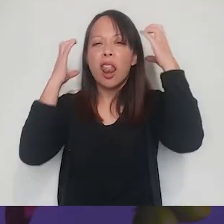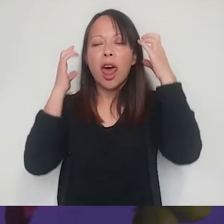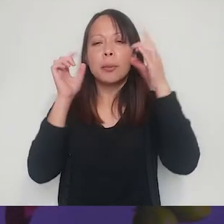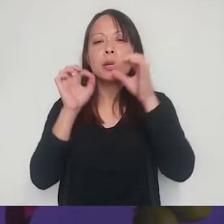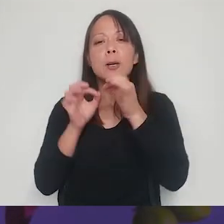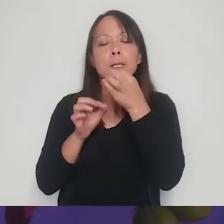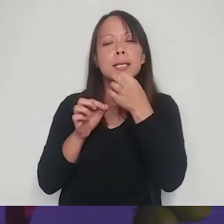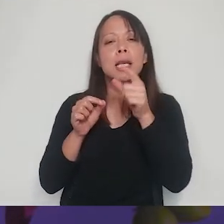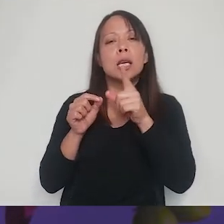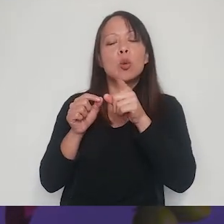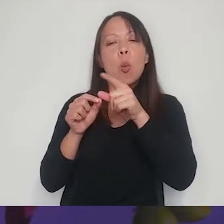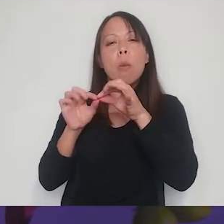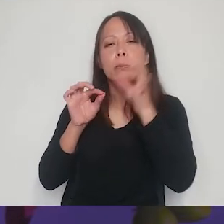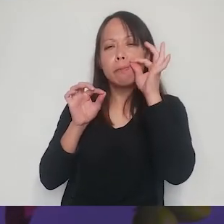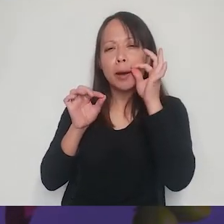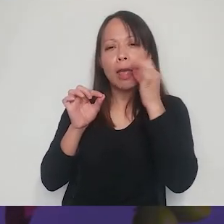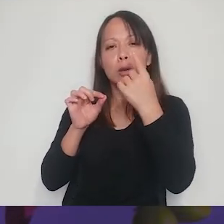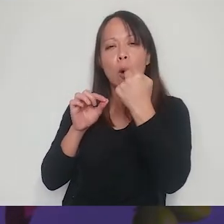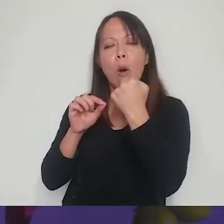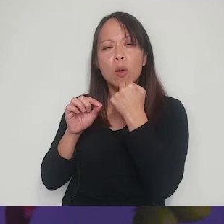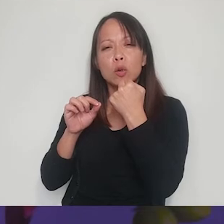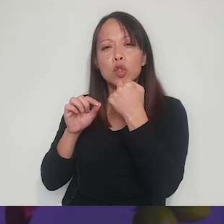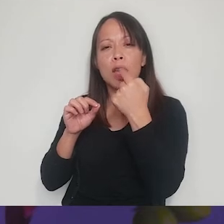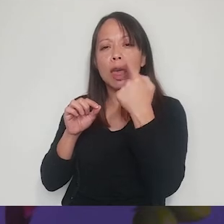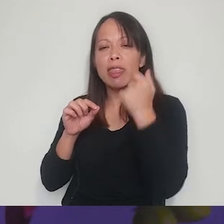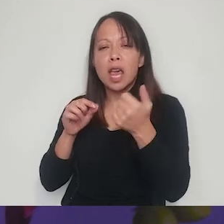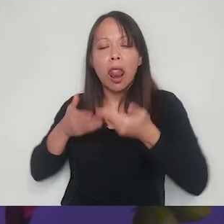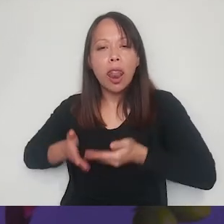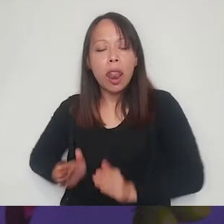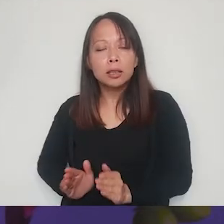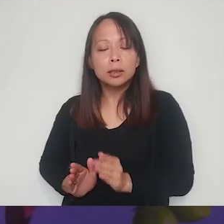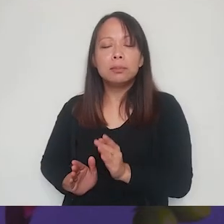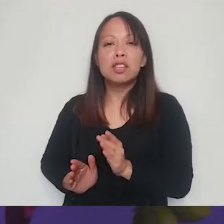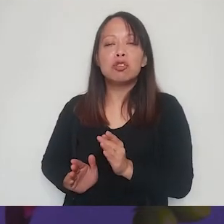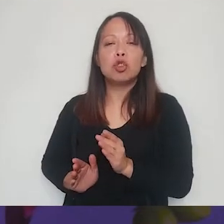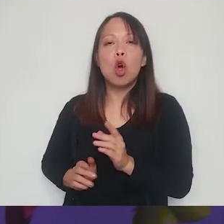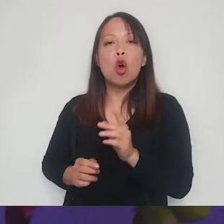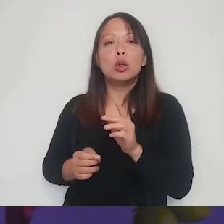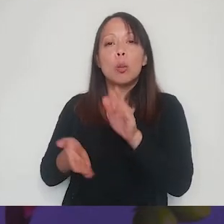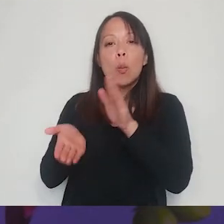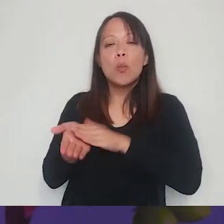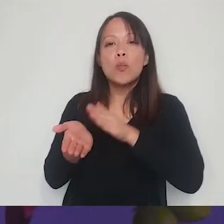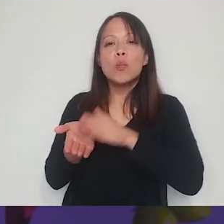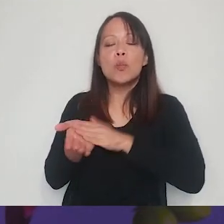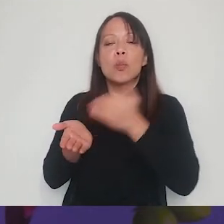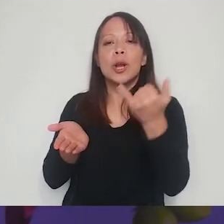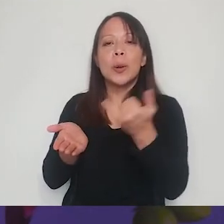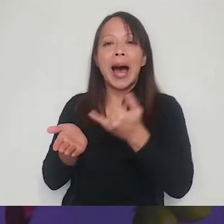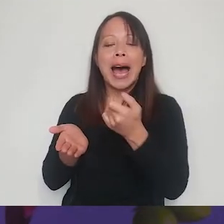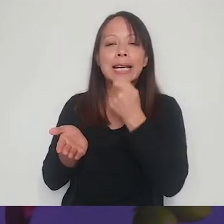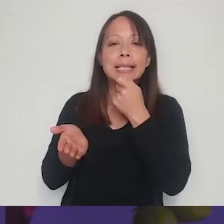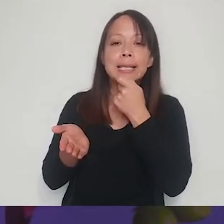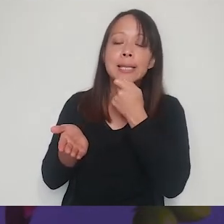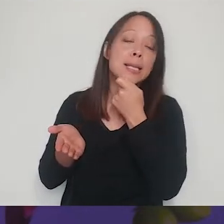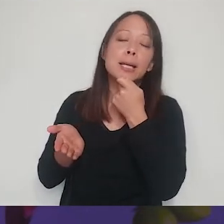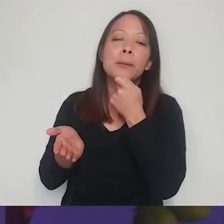aquí es que si uno a los ratoncitos del día 11 trata de hacerle un test para ver cómo